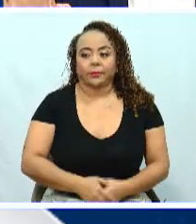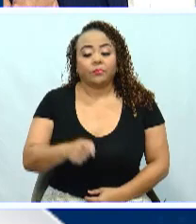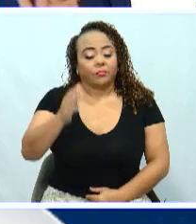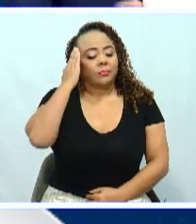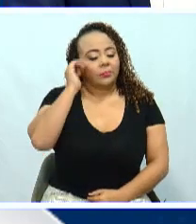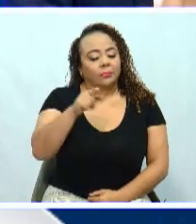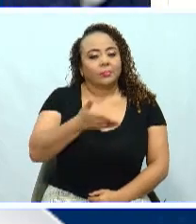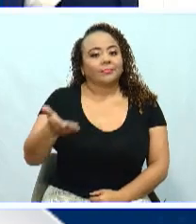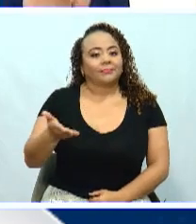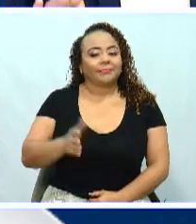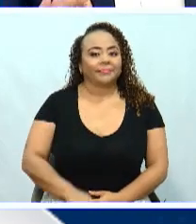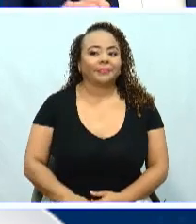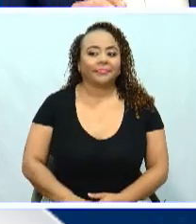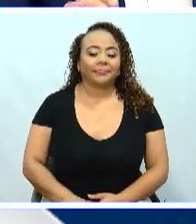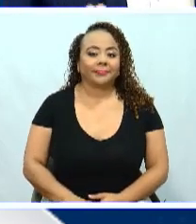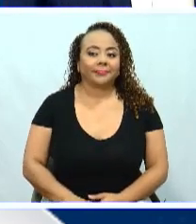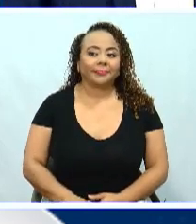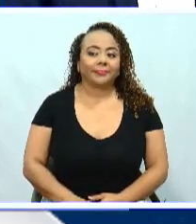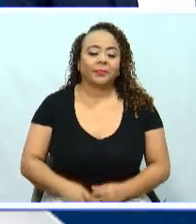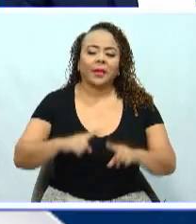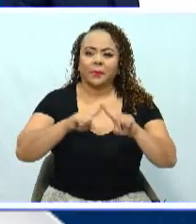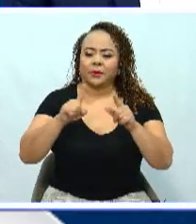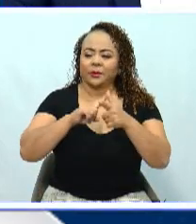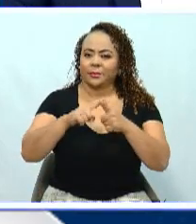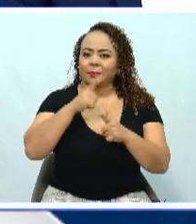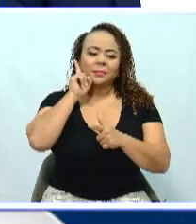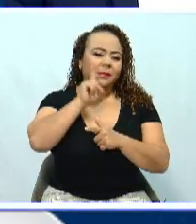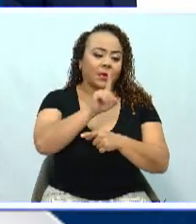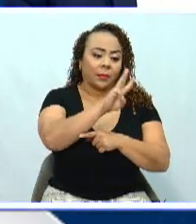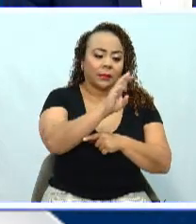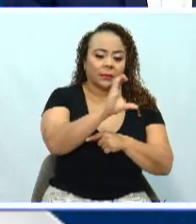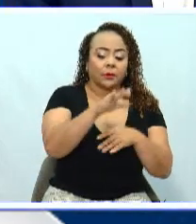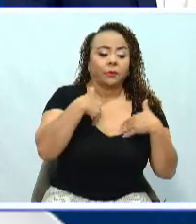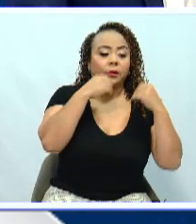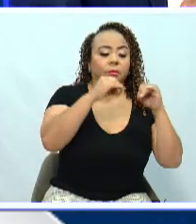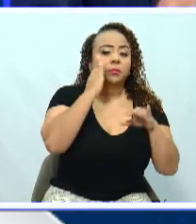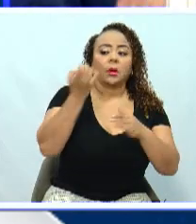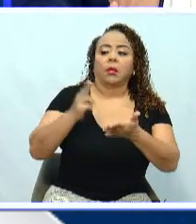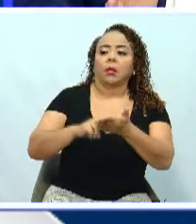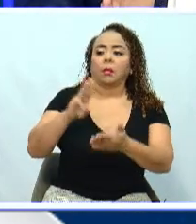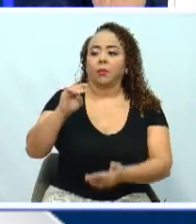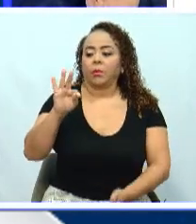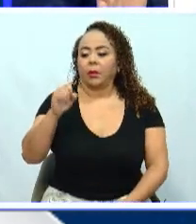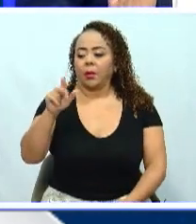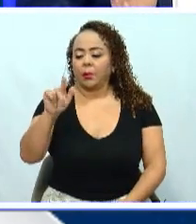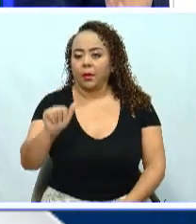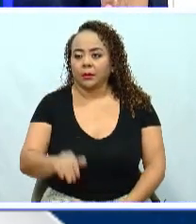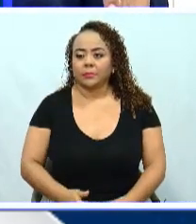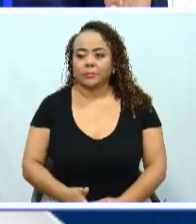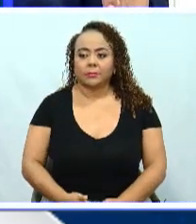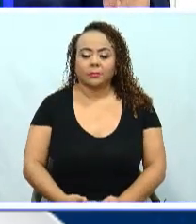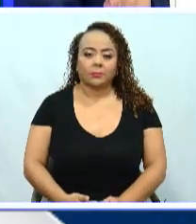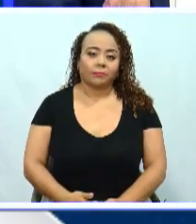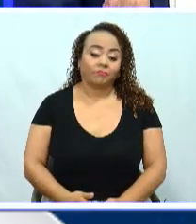sabe cómo son estas cosas verdad mañana puede ser otra cosa porque lo va a contratar motor técnico